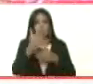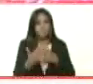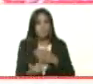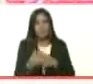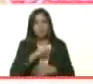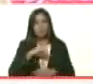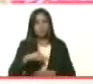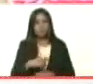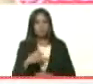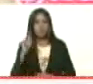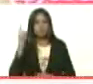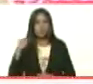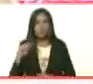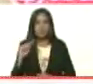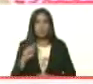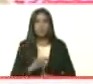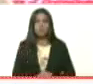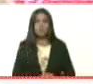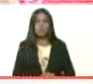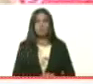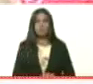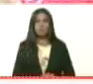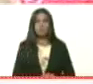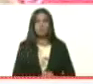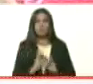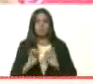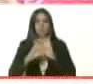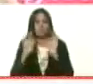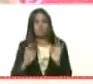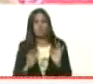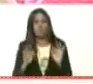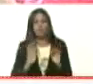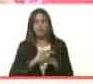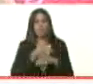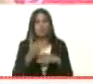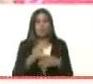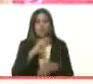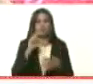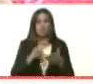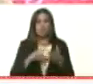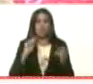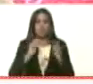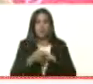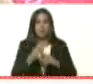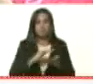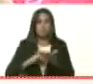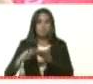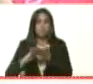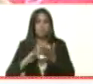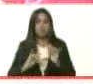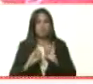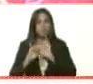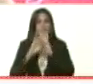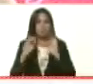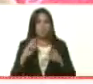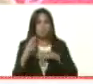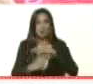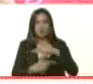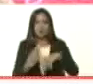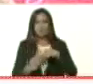Delcy. De esto se trata el Plan Nacional de Cambio, Renovación y Rectificación de la